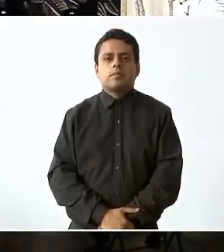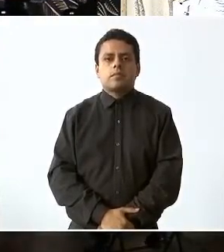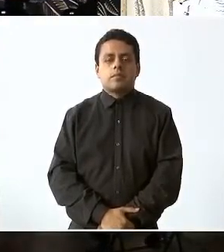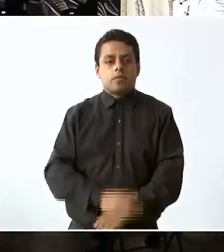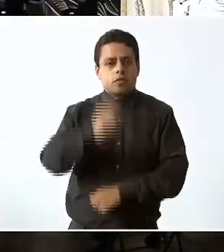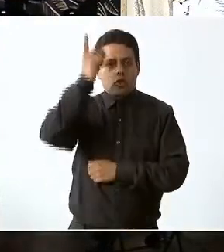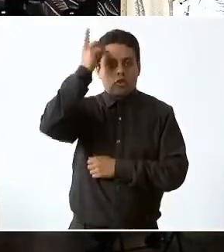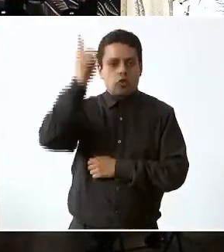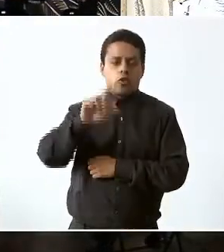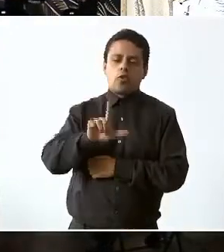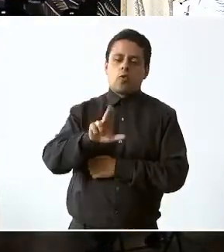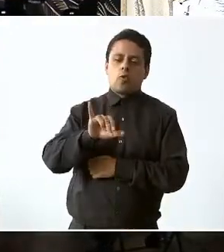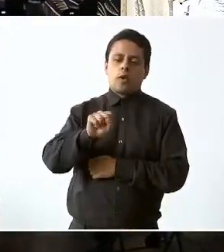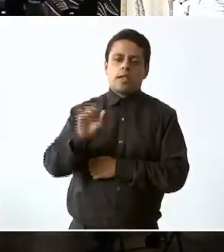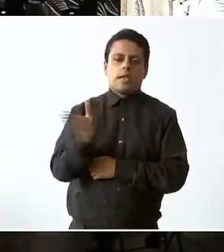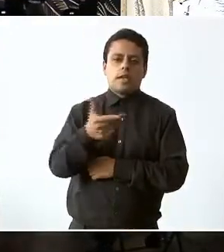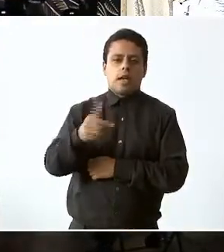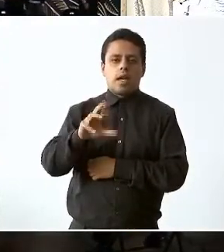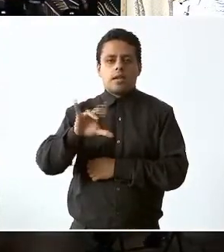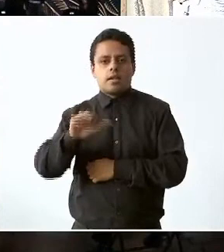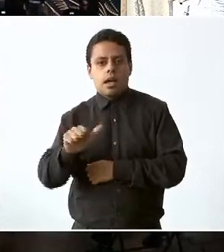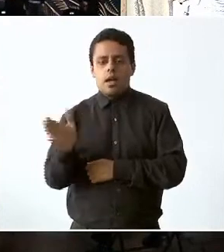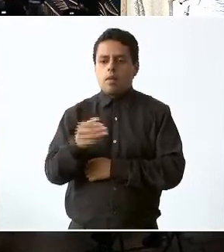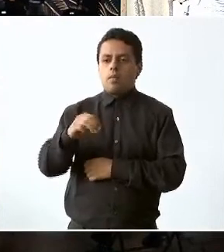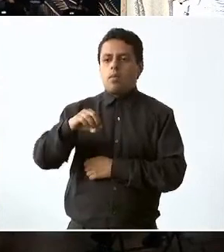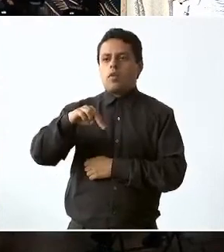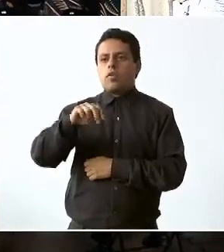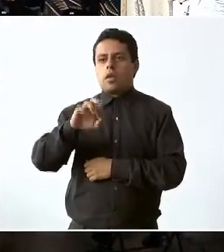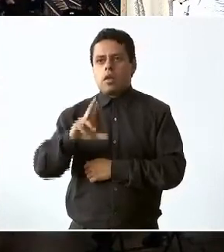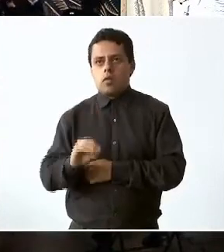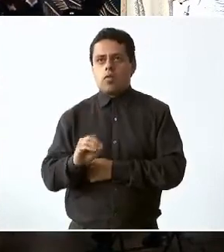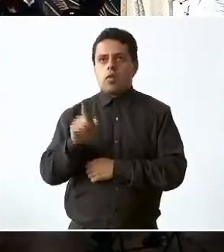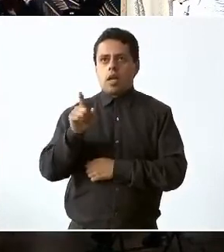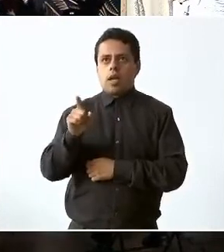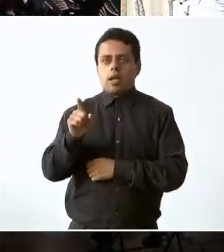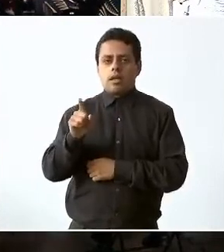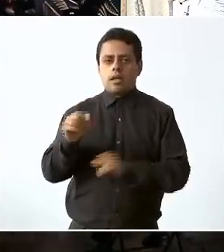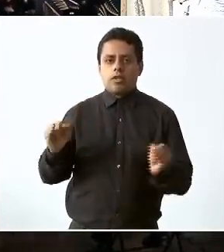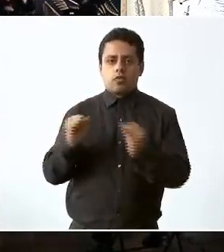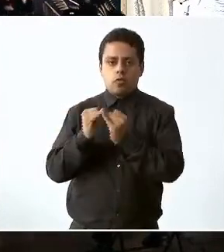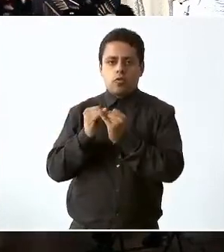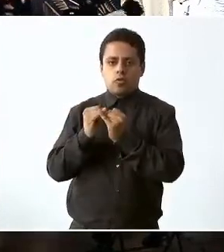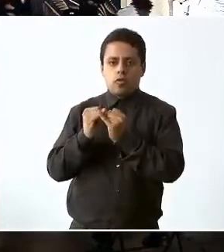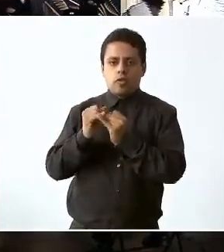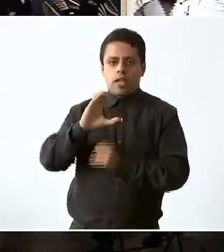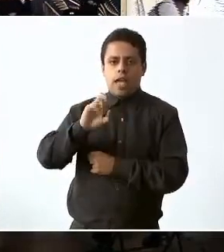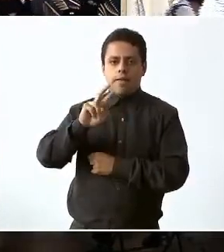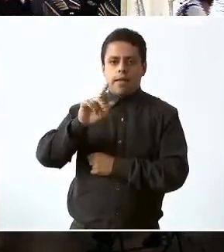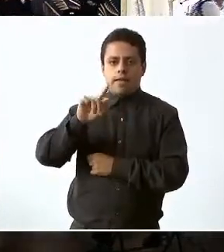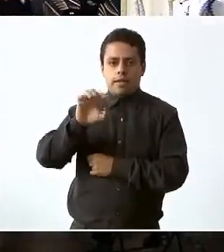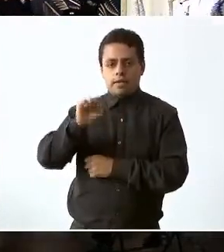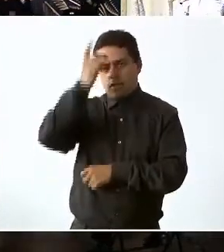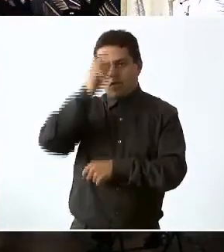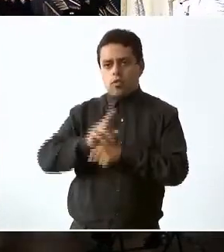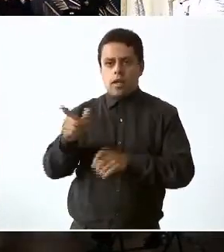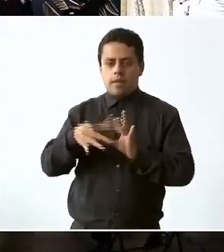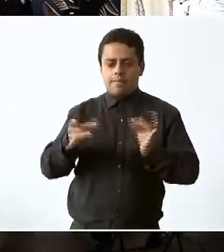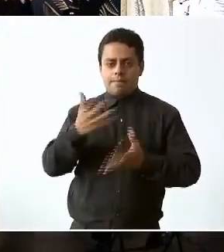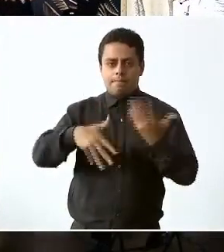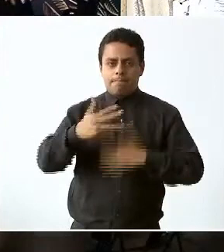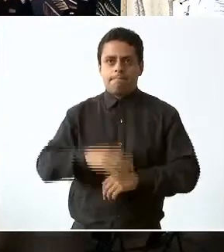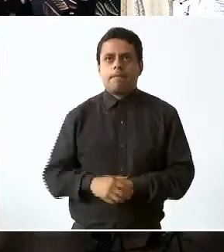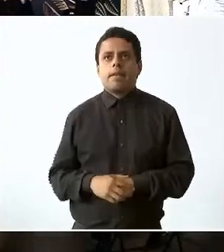El doctor Luis García Montero, director del Instituto Cervantes, hará uso de la palabra.